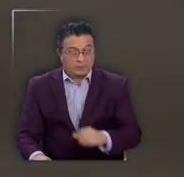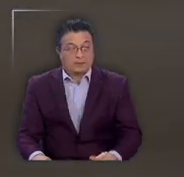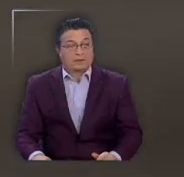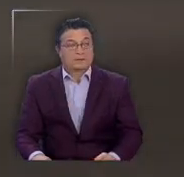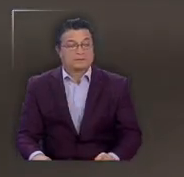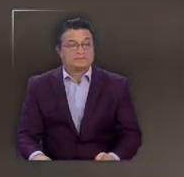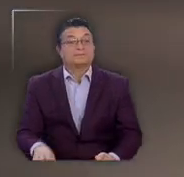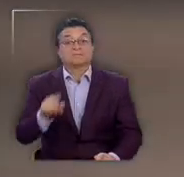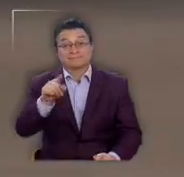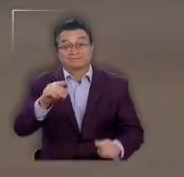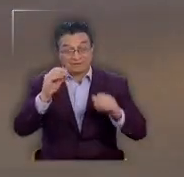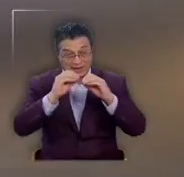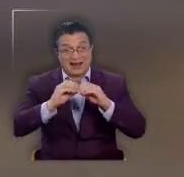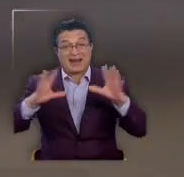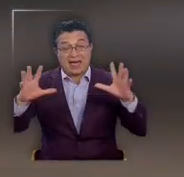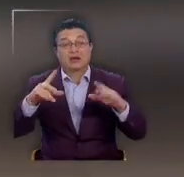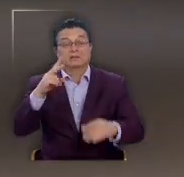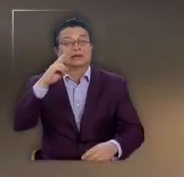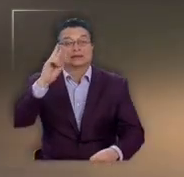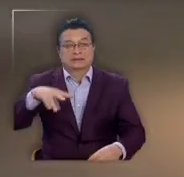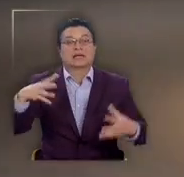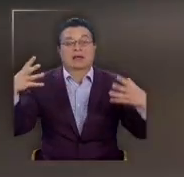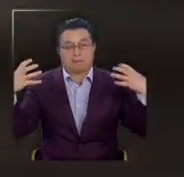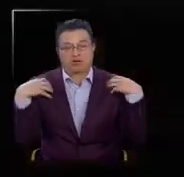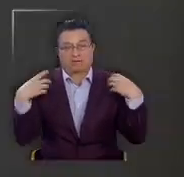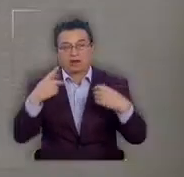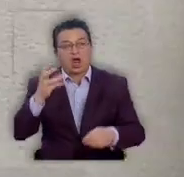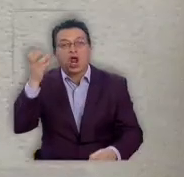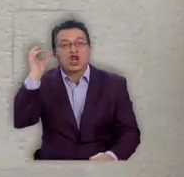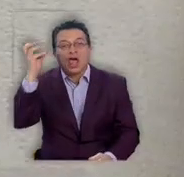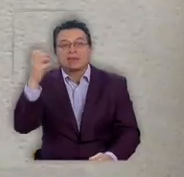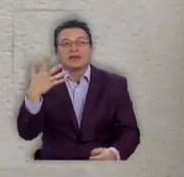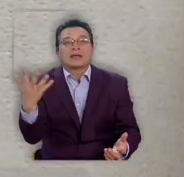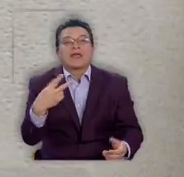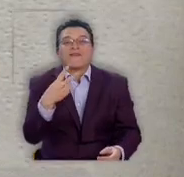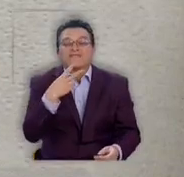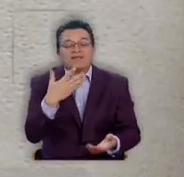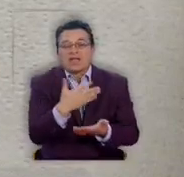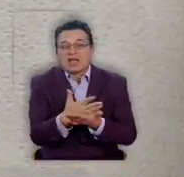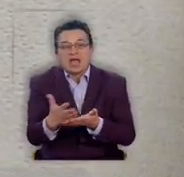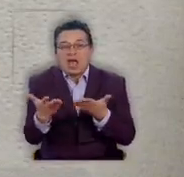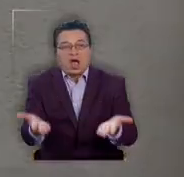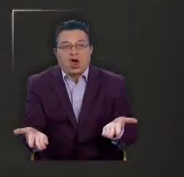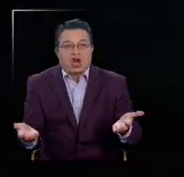Es claramente un acto de responsabilidad total, es no entender lo que estamos viviendo.